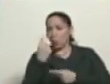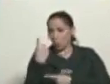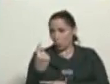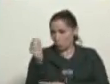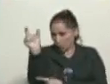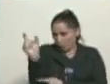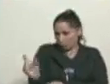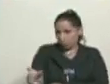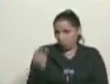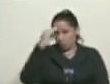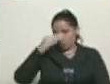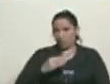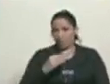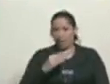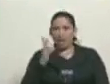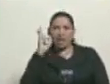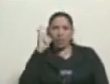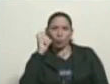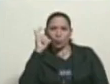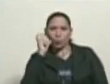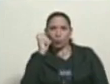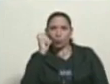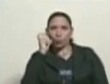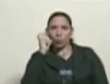allí, que escuchó